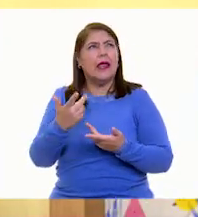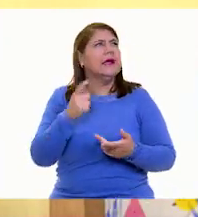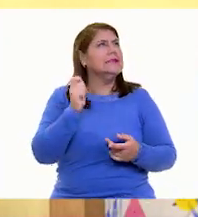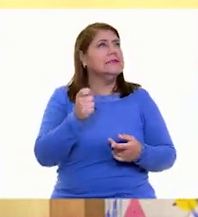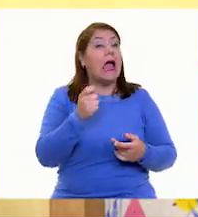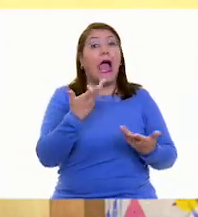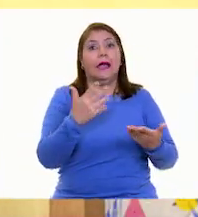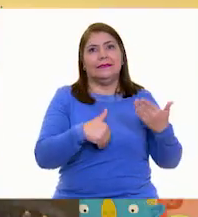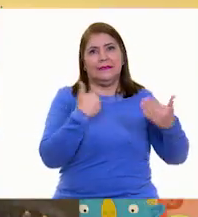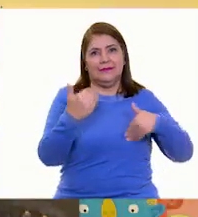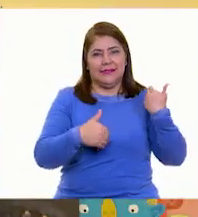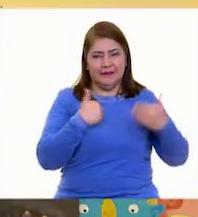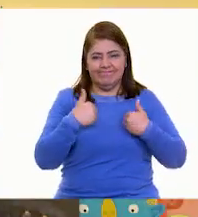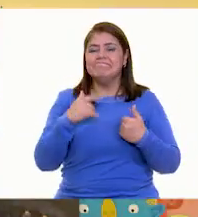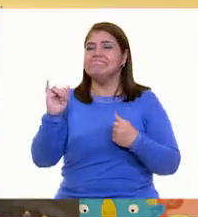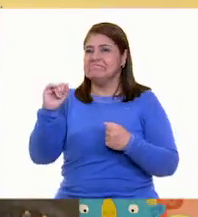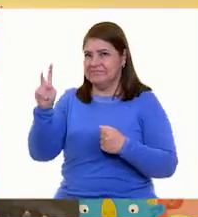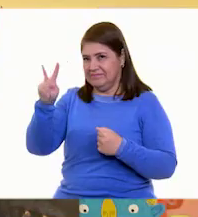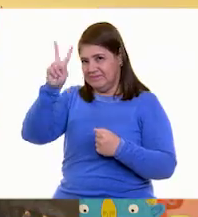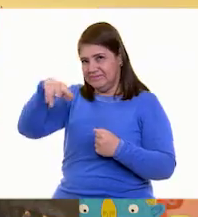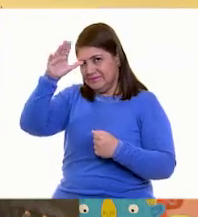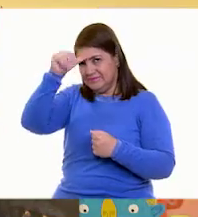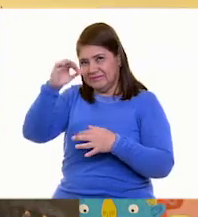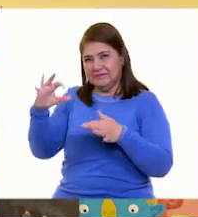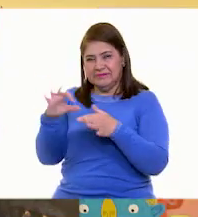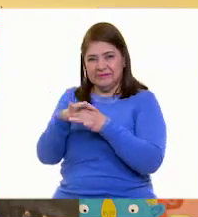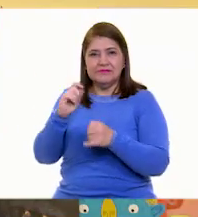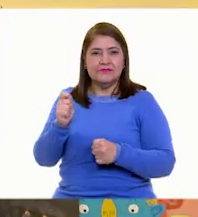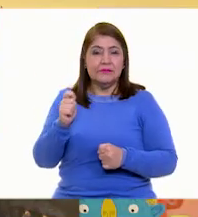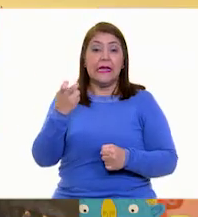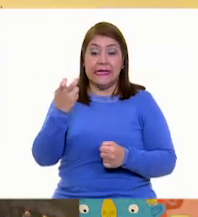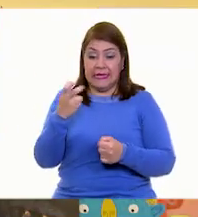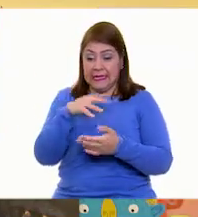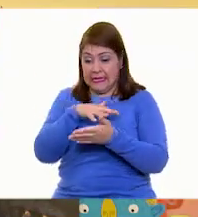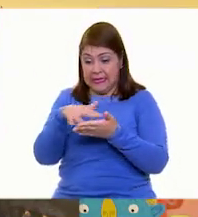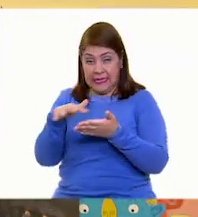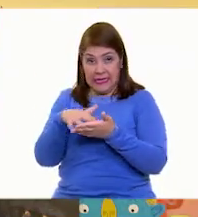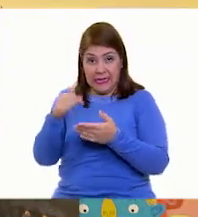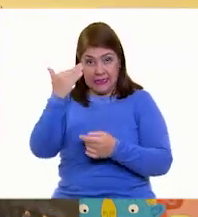divertirse. Coincido contigo. Por ello, en los momentos de lectura